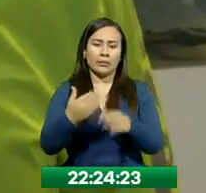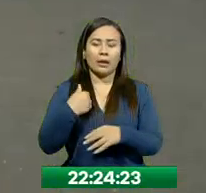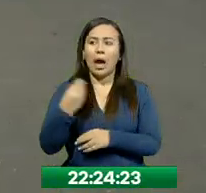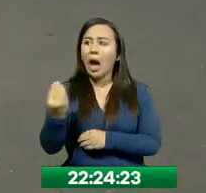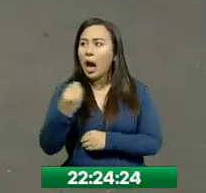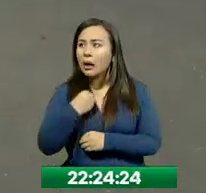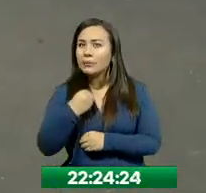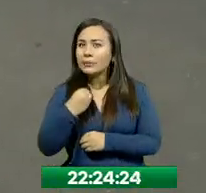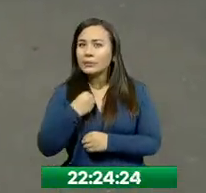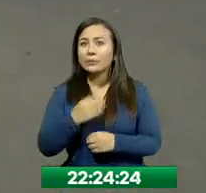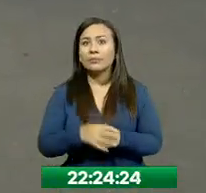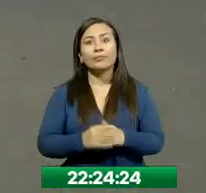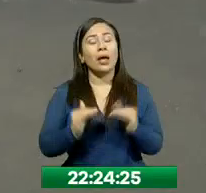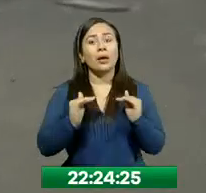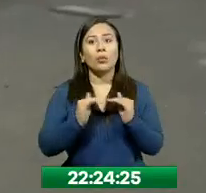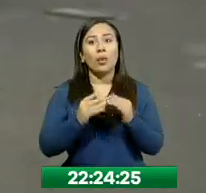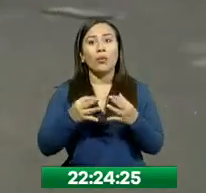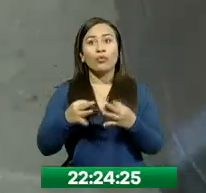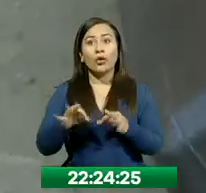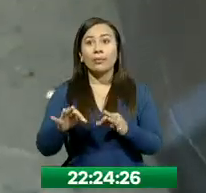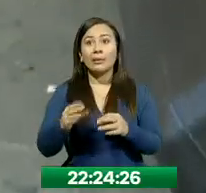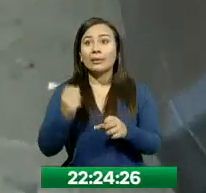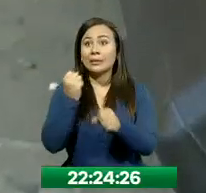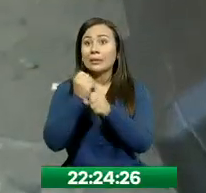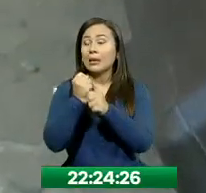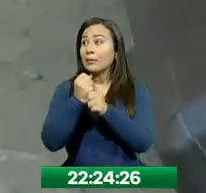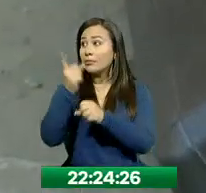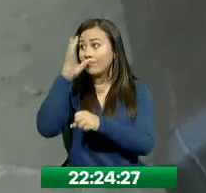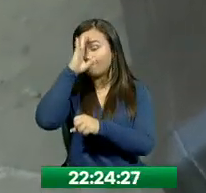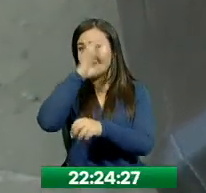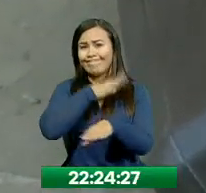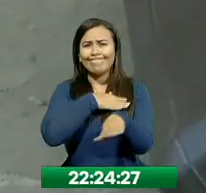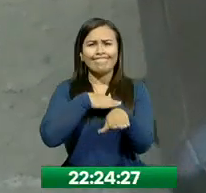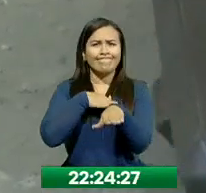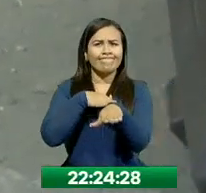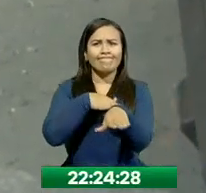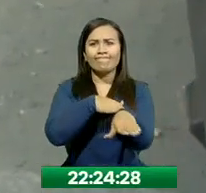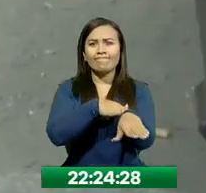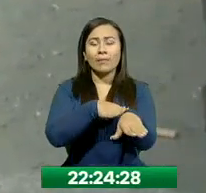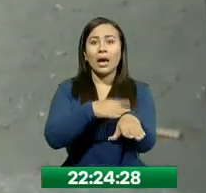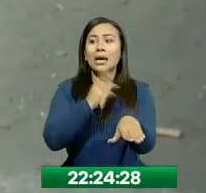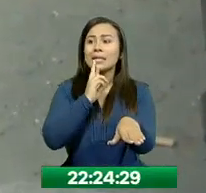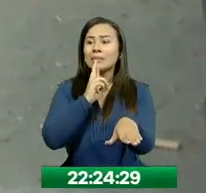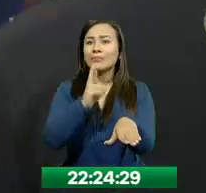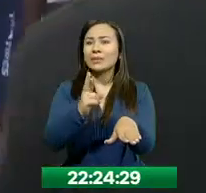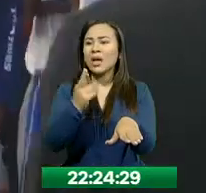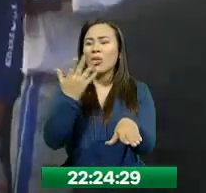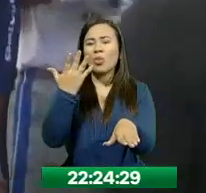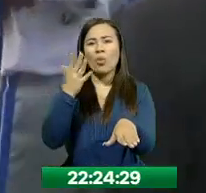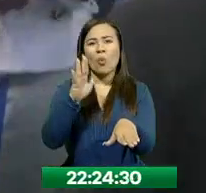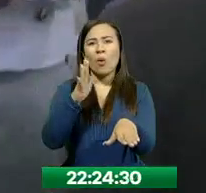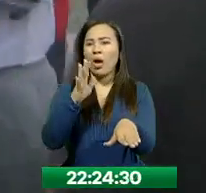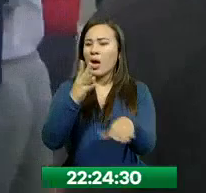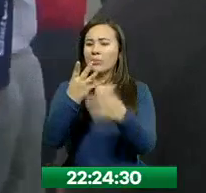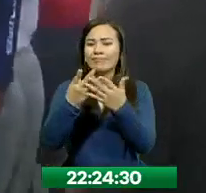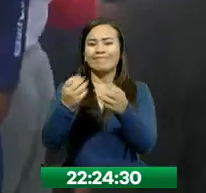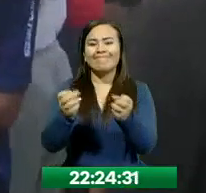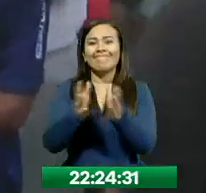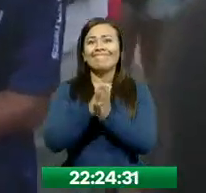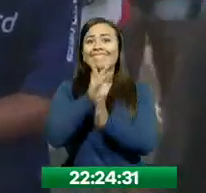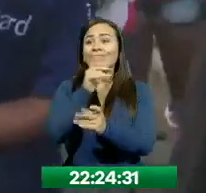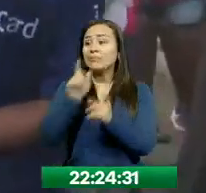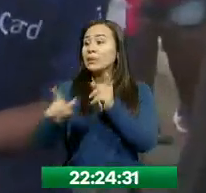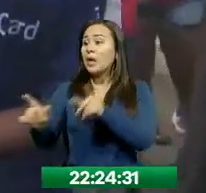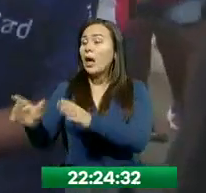indica. De igual forma se montó un operativo, el mismo que no tuvo los resultados del caso. Quienes viven en el